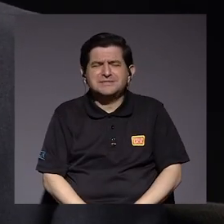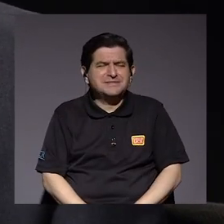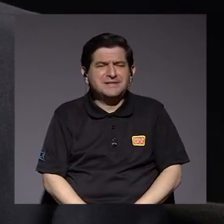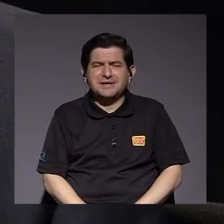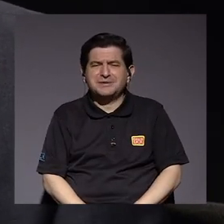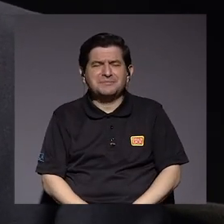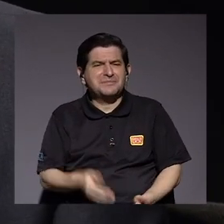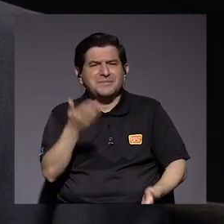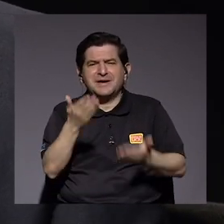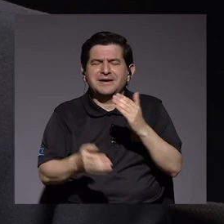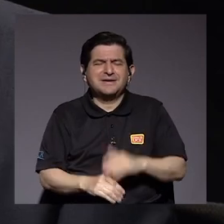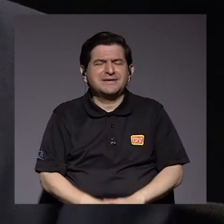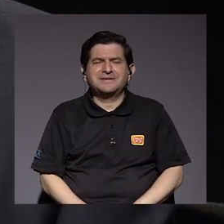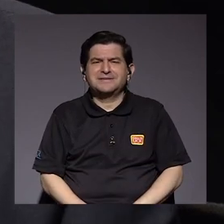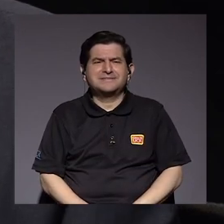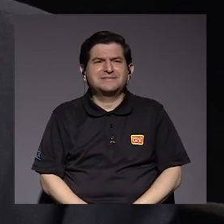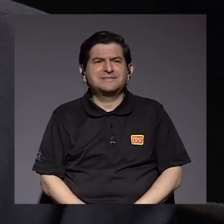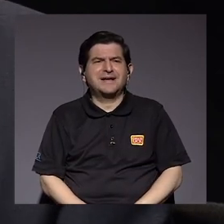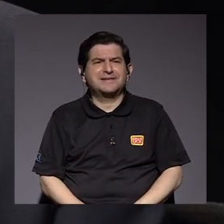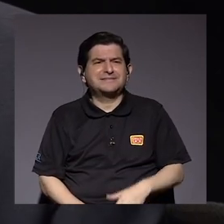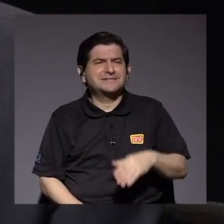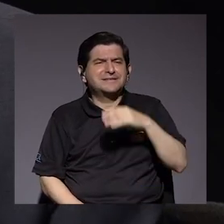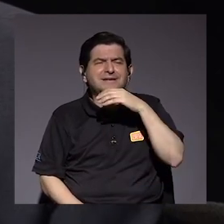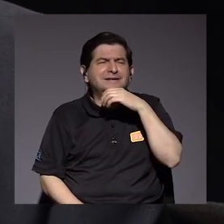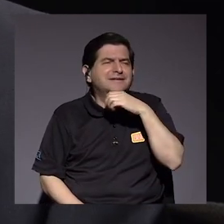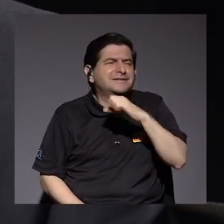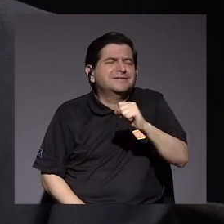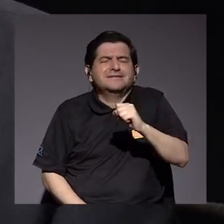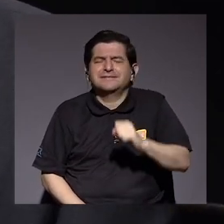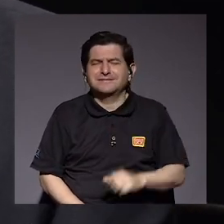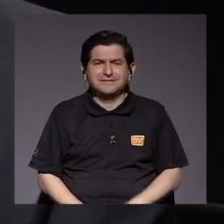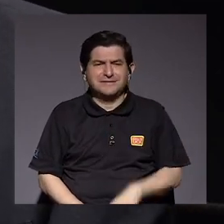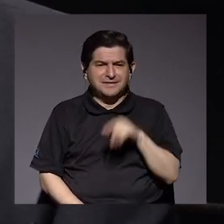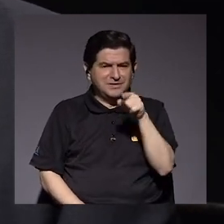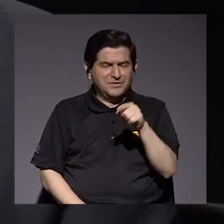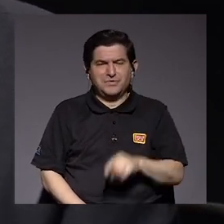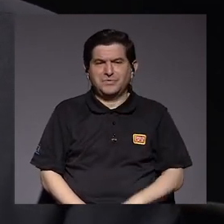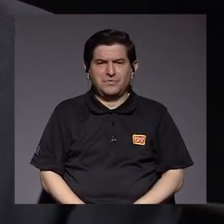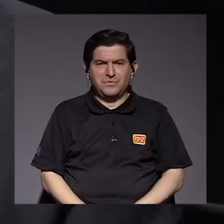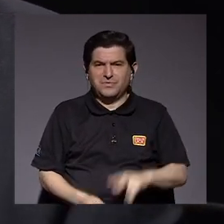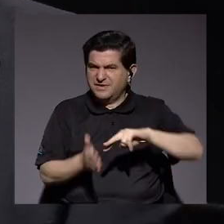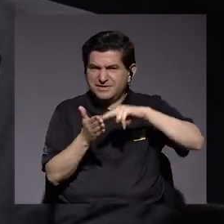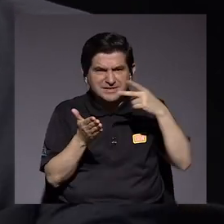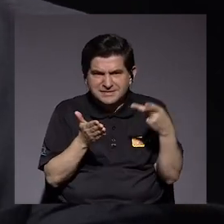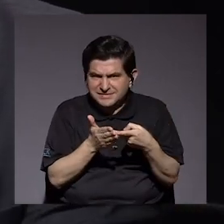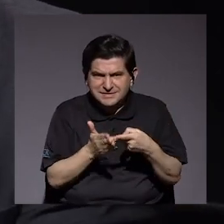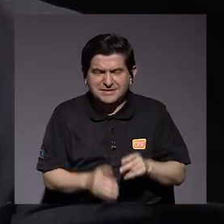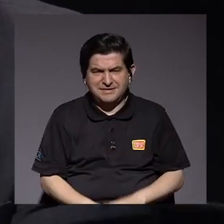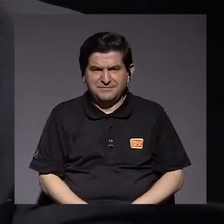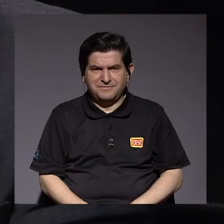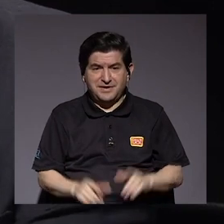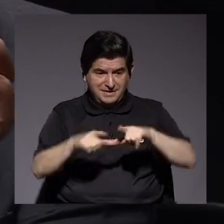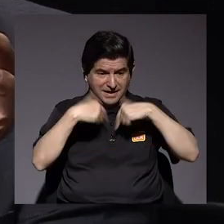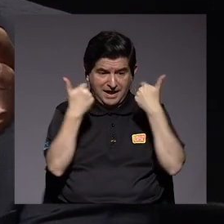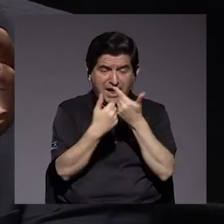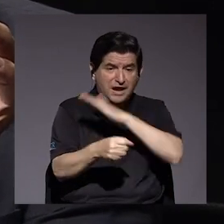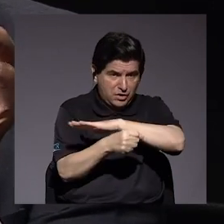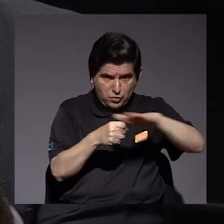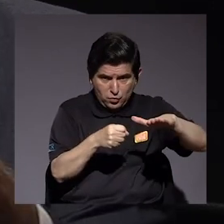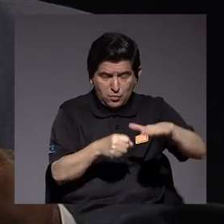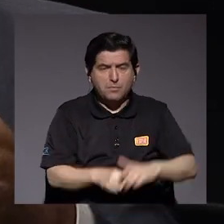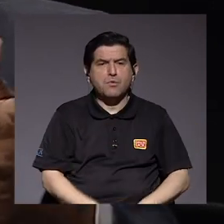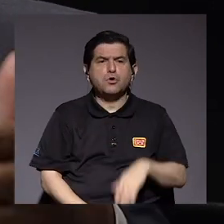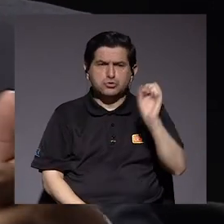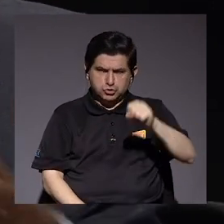tenemos un primitivo y salva nadie orgánico no yo no salvo a nadie en este sentido en el sentido del grupo como tal